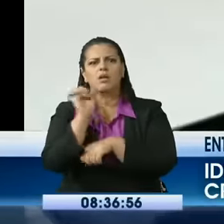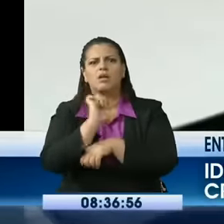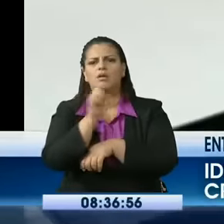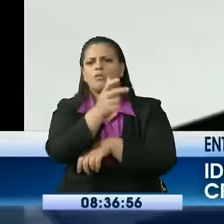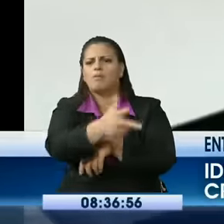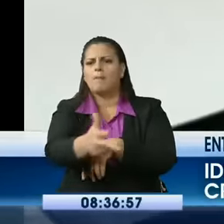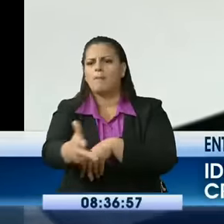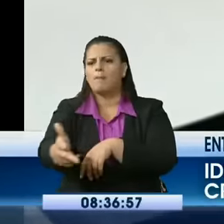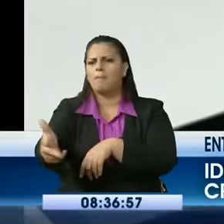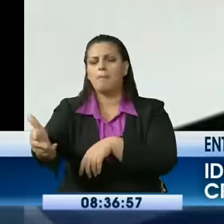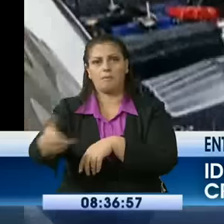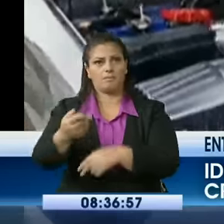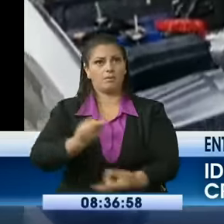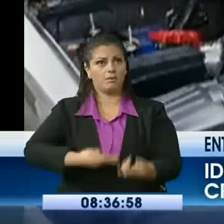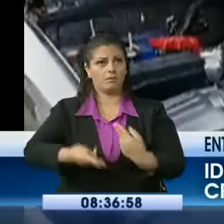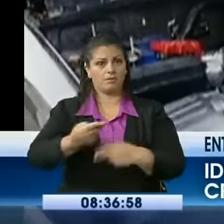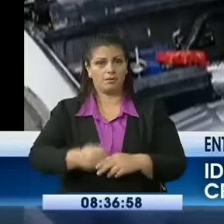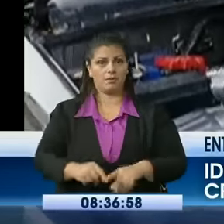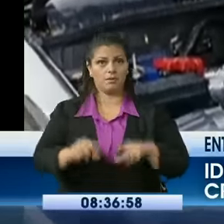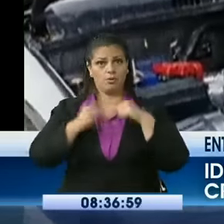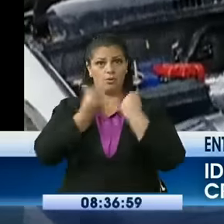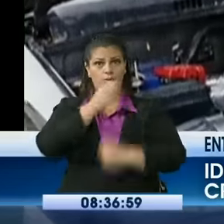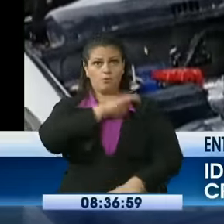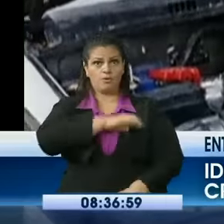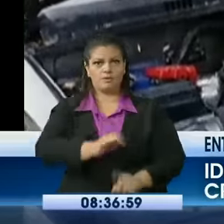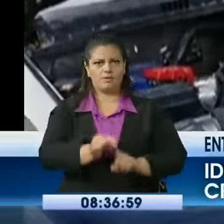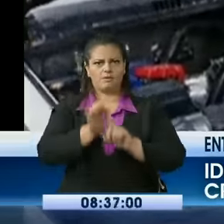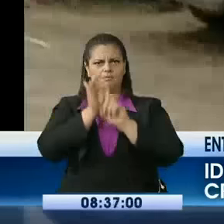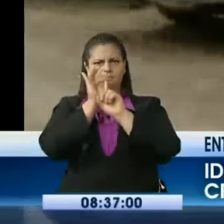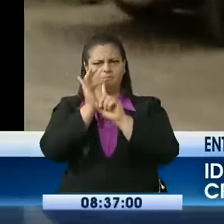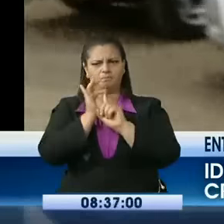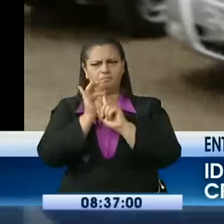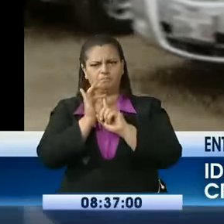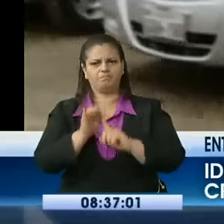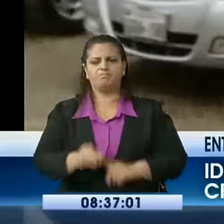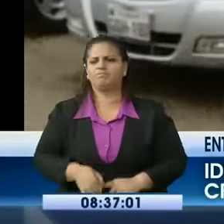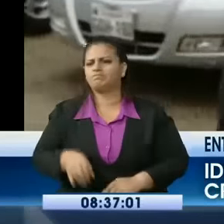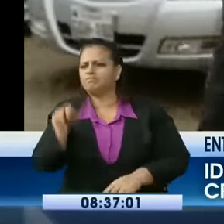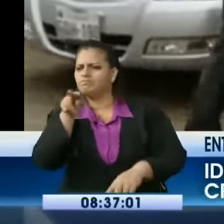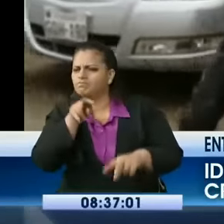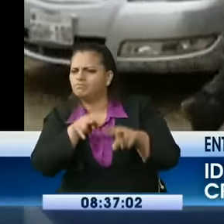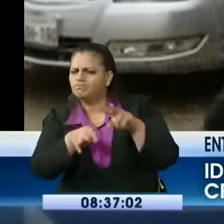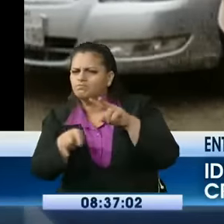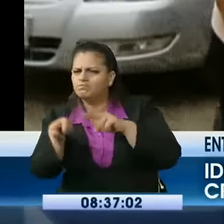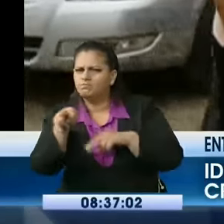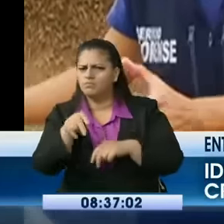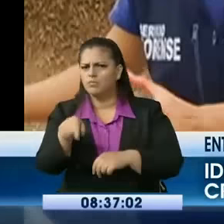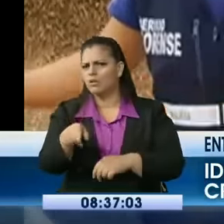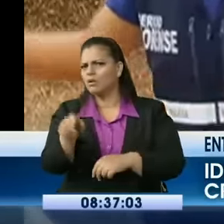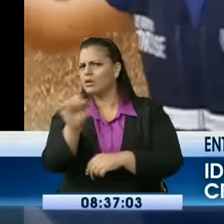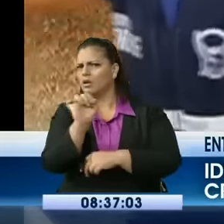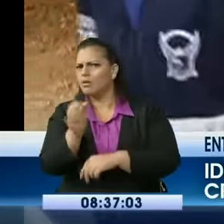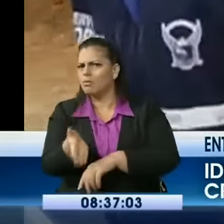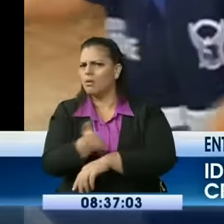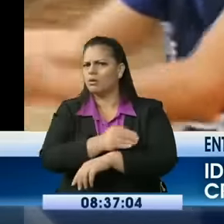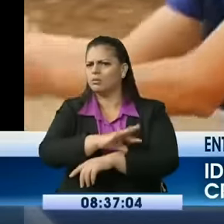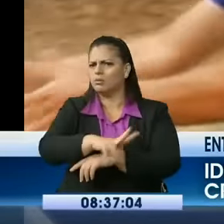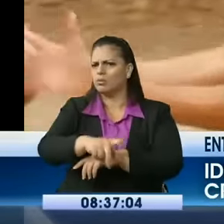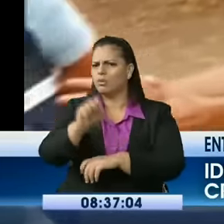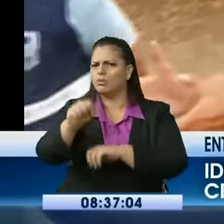legalidad. Según la Brigada de Automotores de la Unidad de Criminalística, decenas de vehículos de dudosa procedencia han